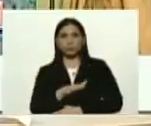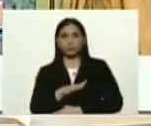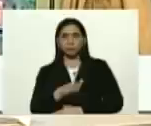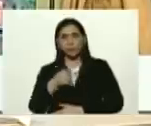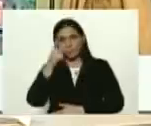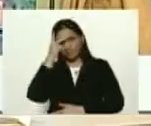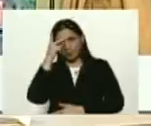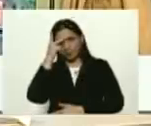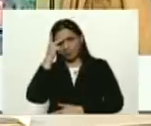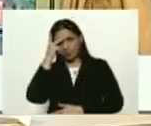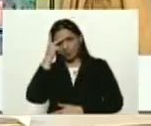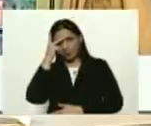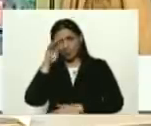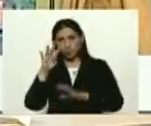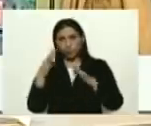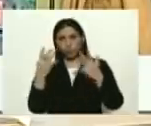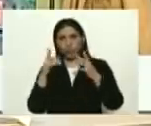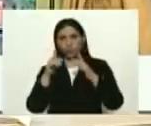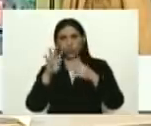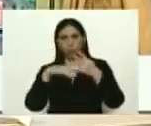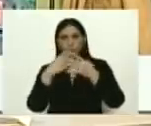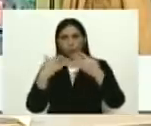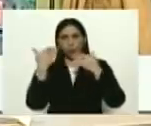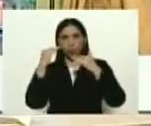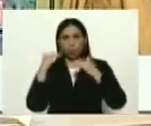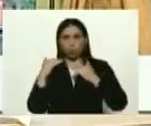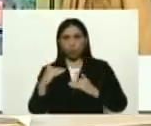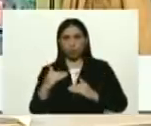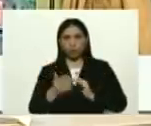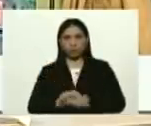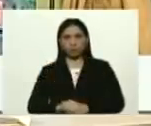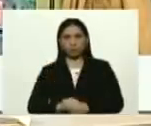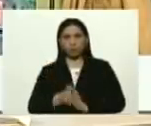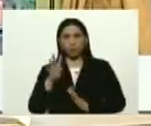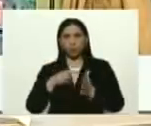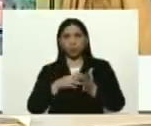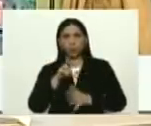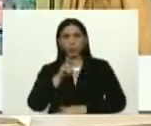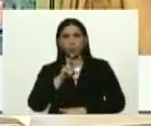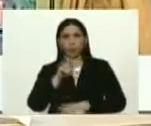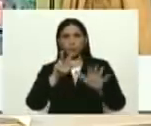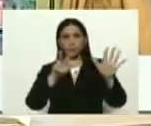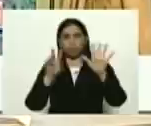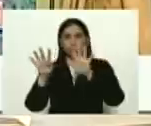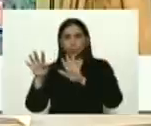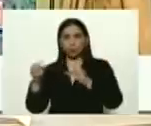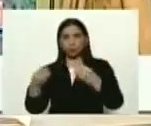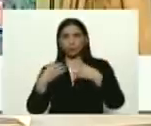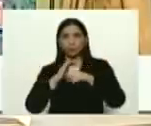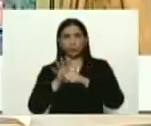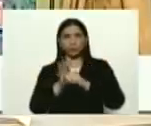Perú está en noveno lugar. Perú hoy tuvo 4.284 casos hoy.